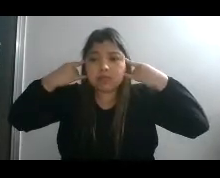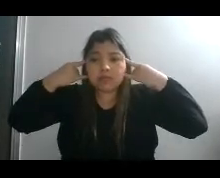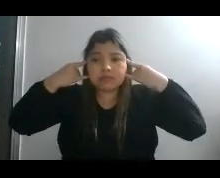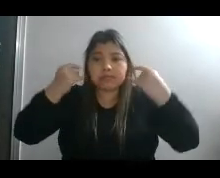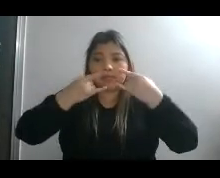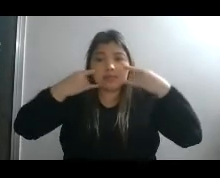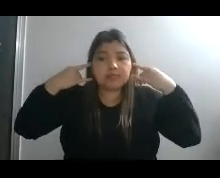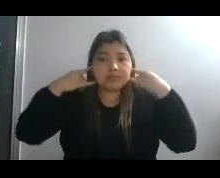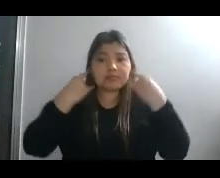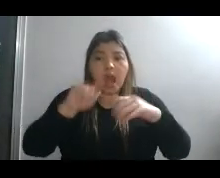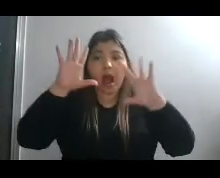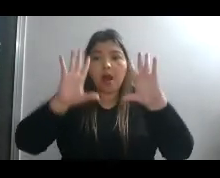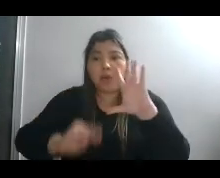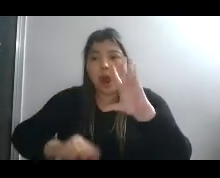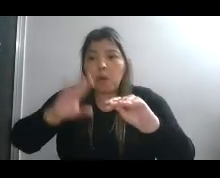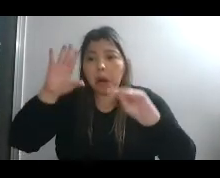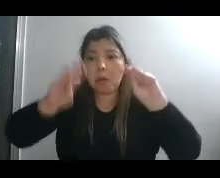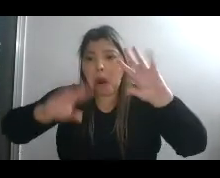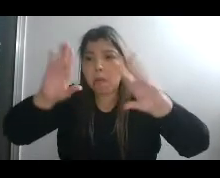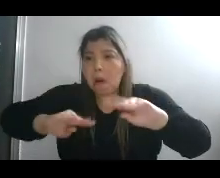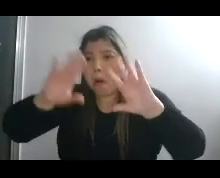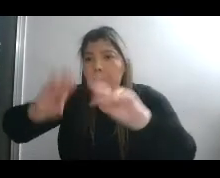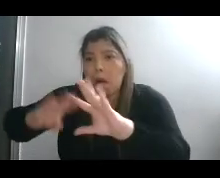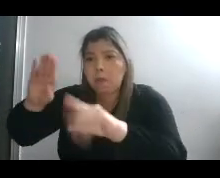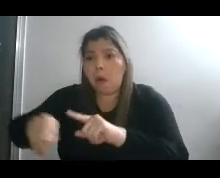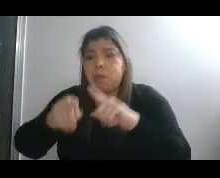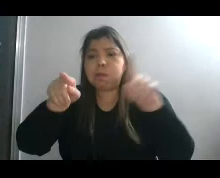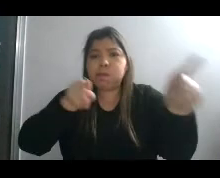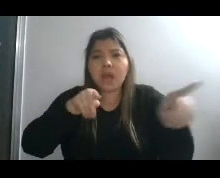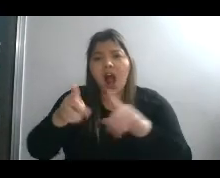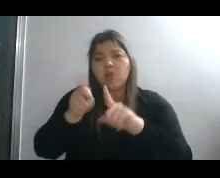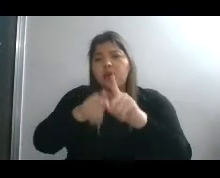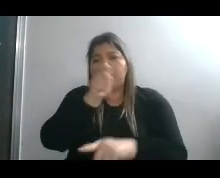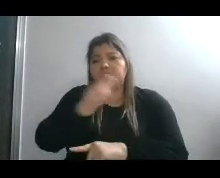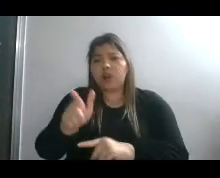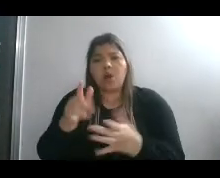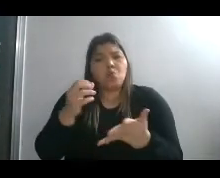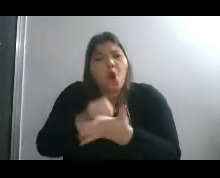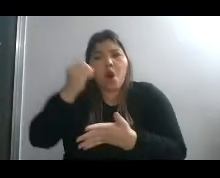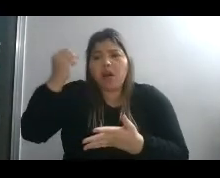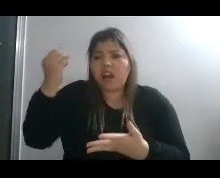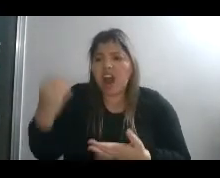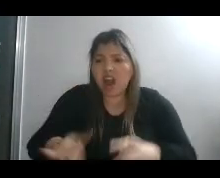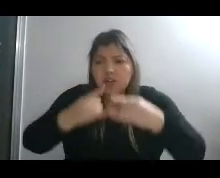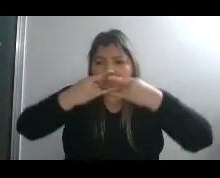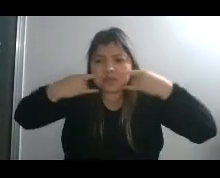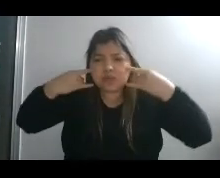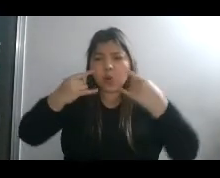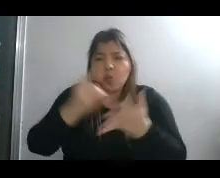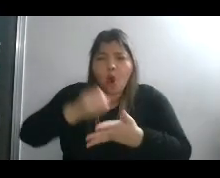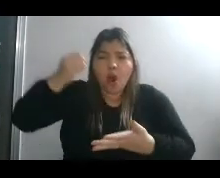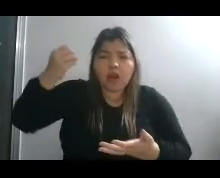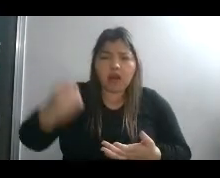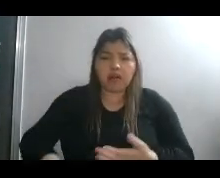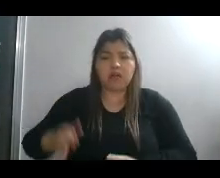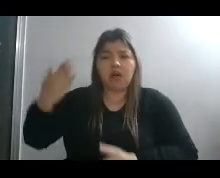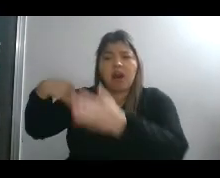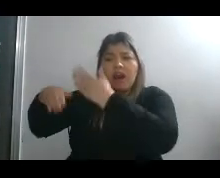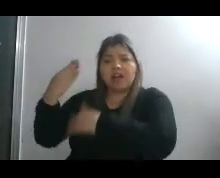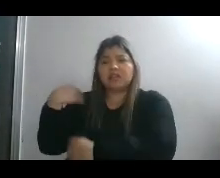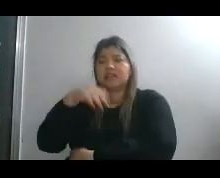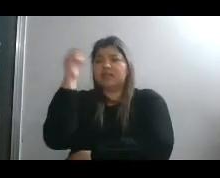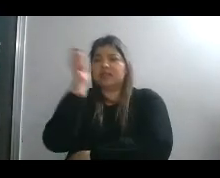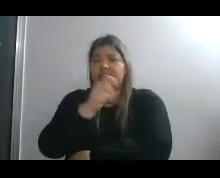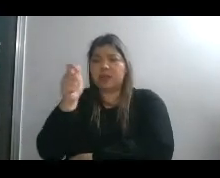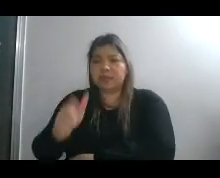no disponible, me están vendiendo las mascarillas más costosas, ya el proveedor que me traía los elementos de protección